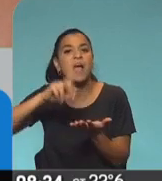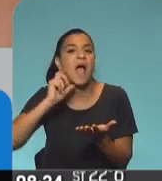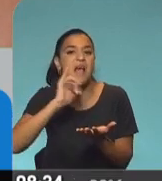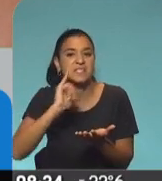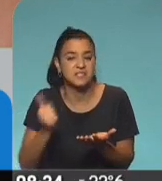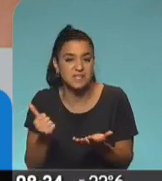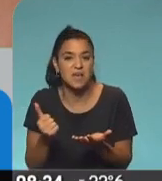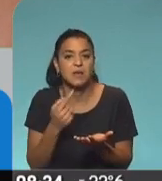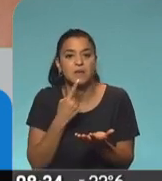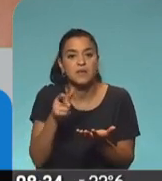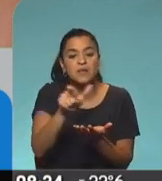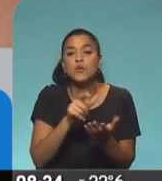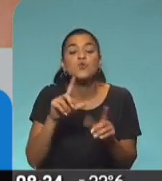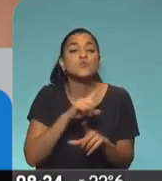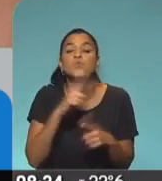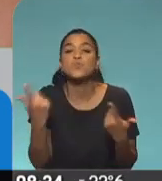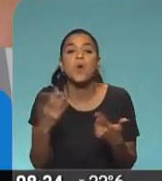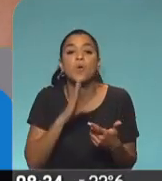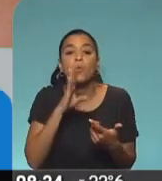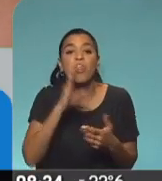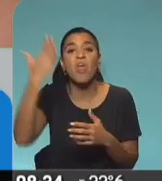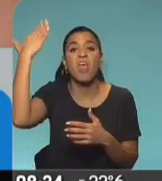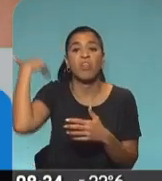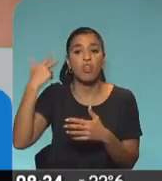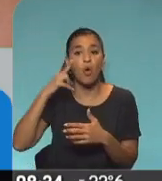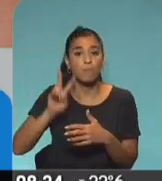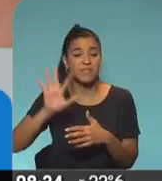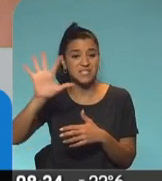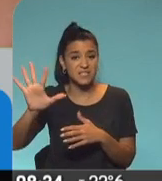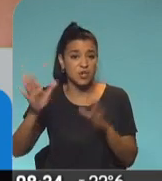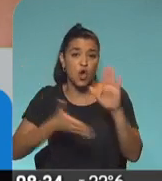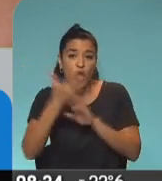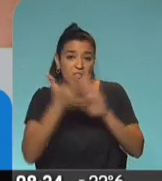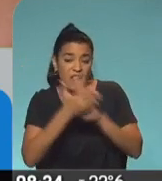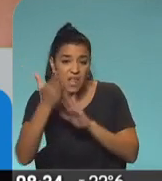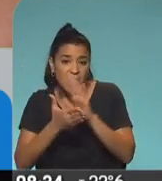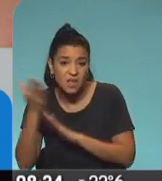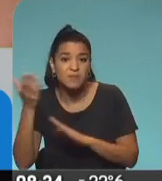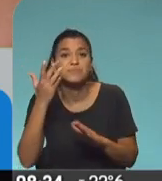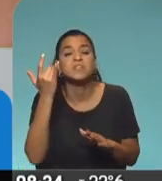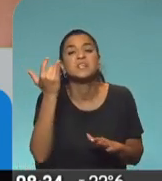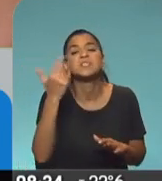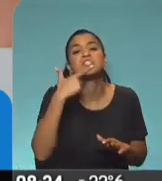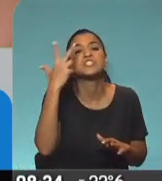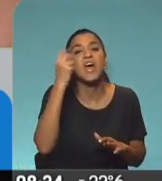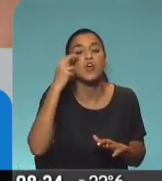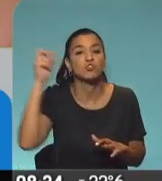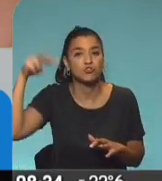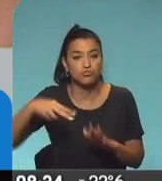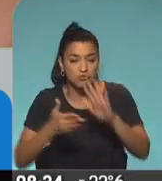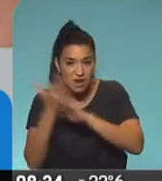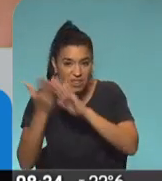Recordemos que en la Franja de Gaza no hay judíos desde el año 2005, en la retirada que implementó Ariel Sharon en su momento y